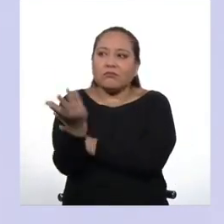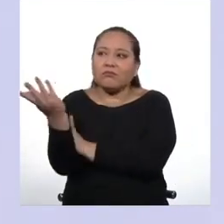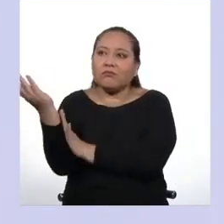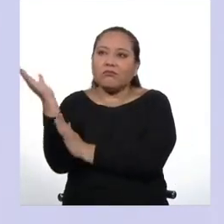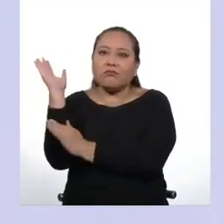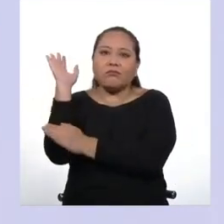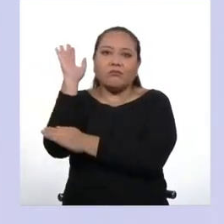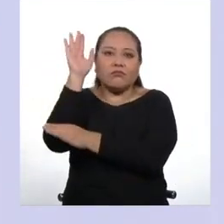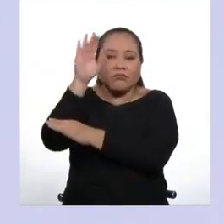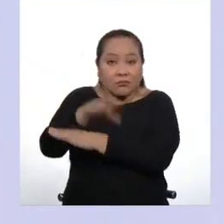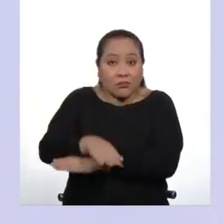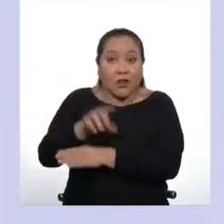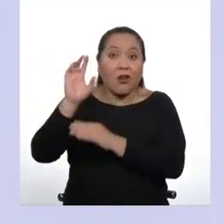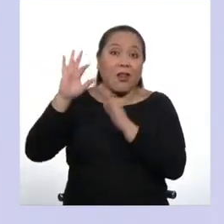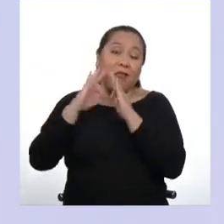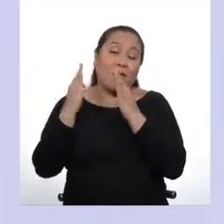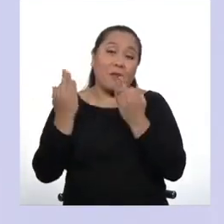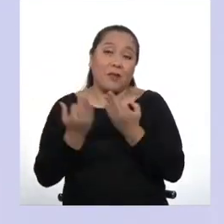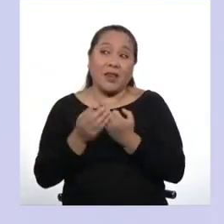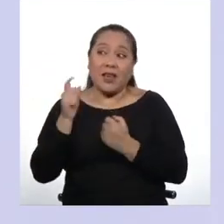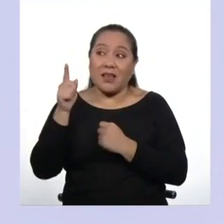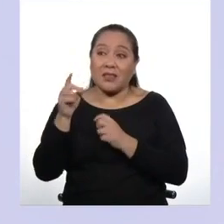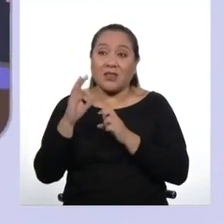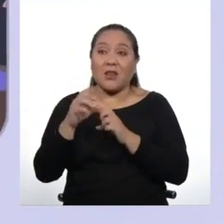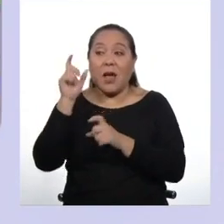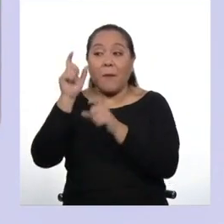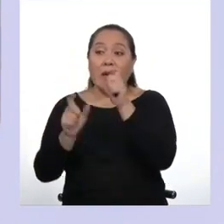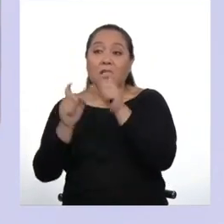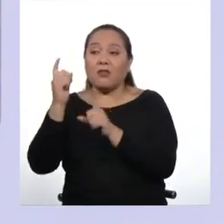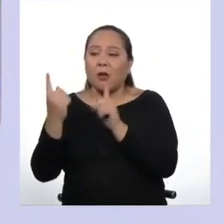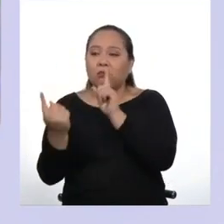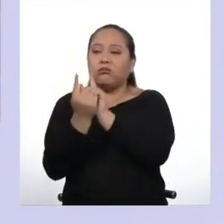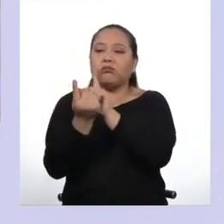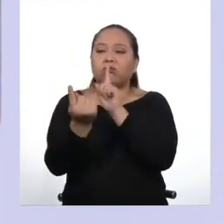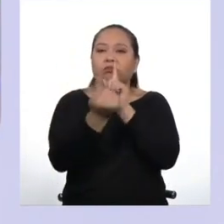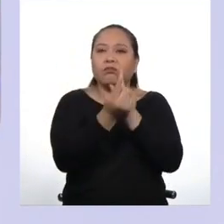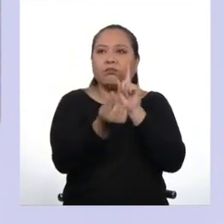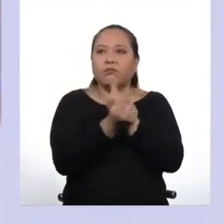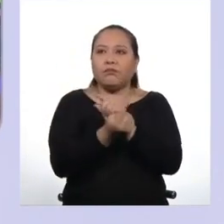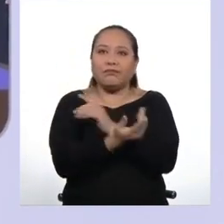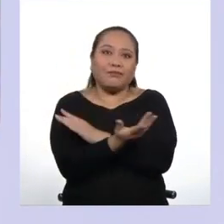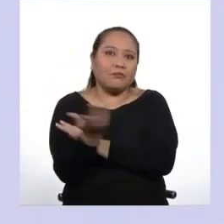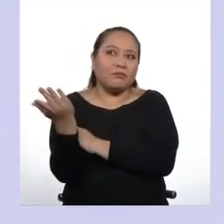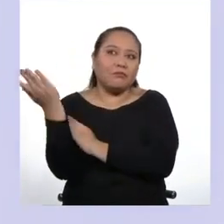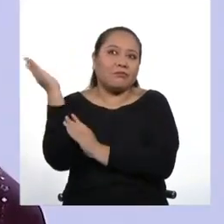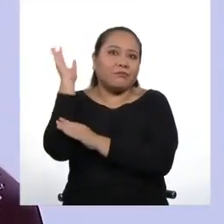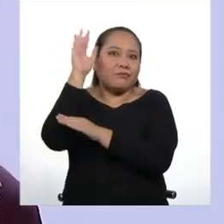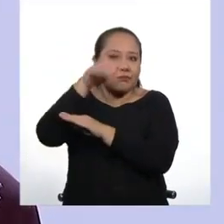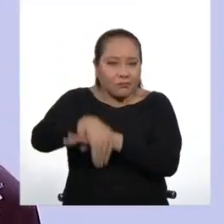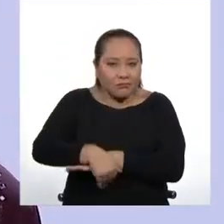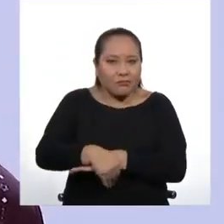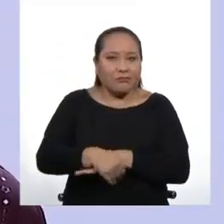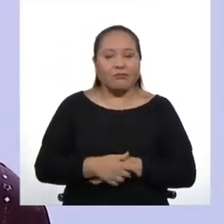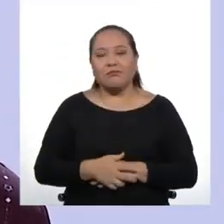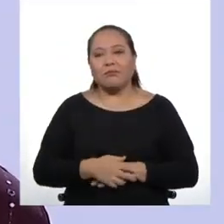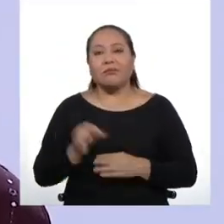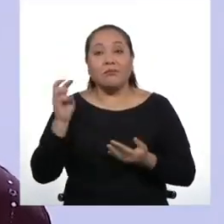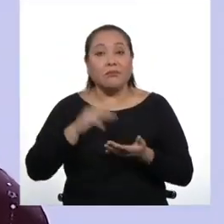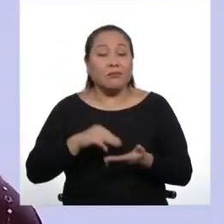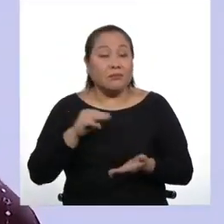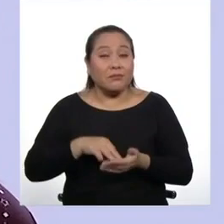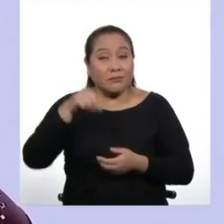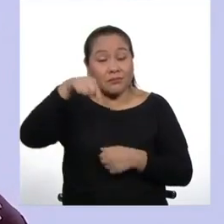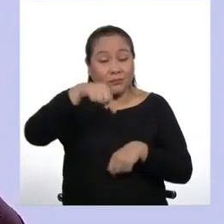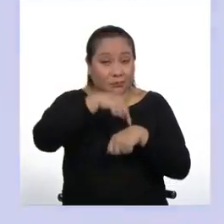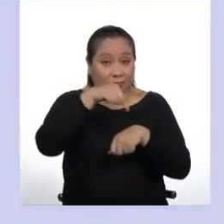hora con nuestra familia. Son las personas con las que más estamos todo el día, sobre todo en